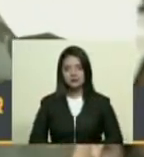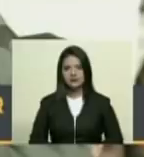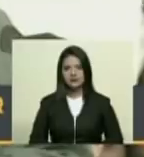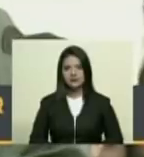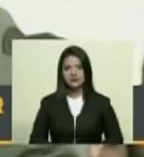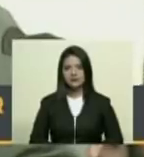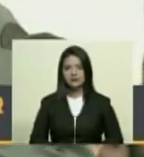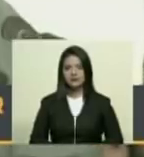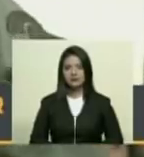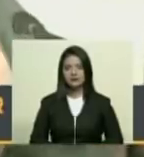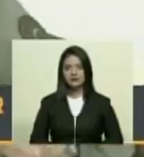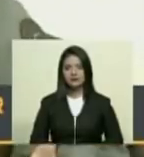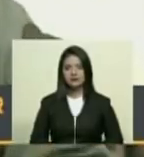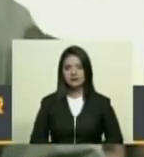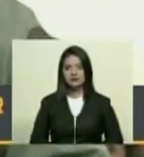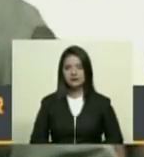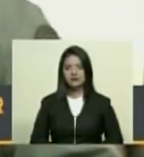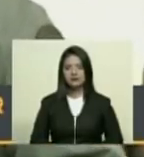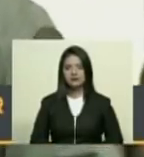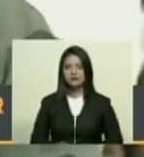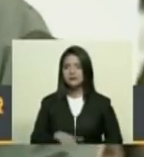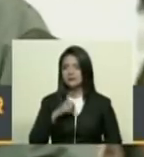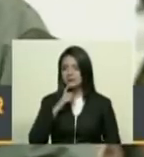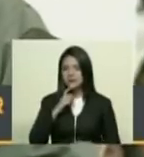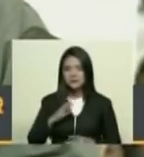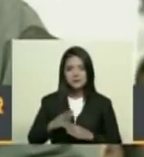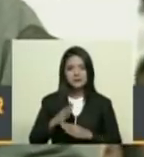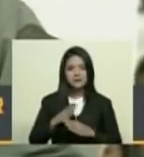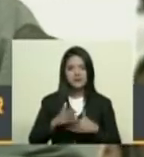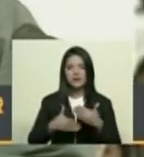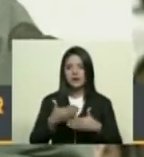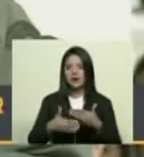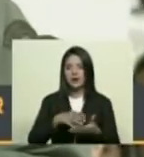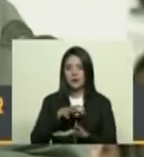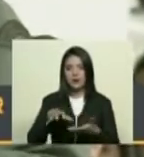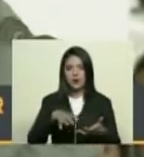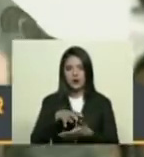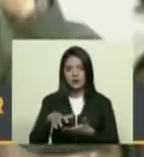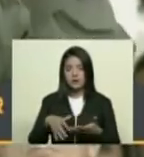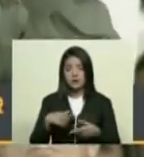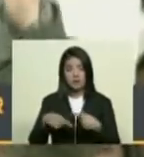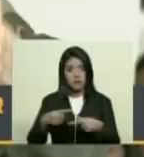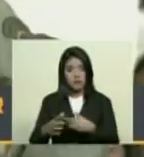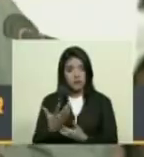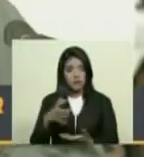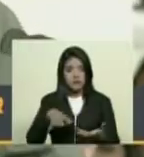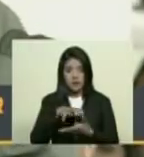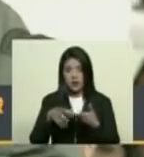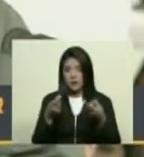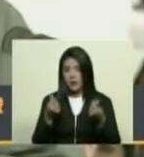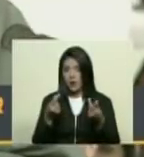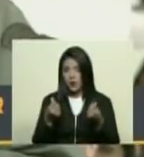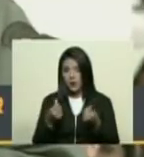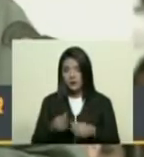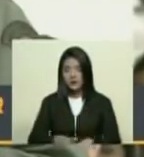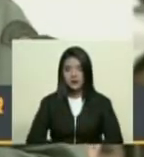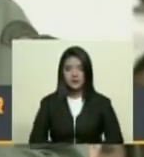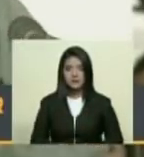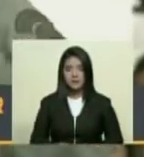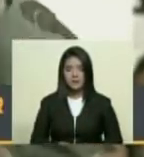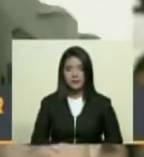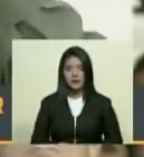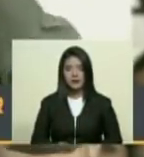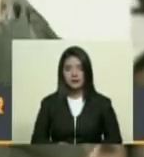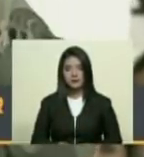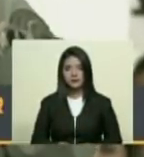habida cuenta los estragos y los embates que ha causado la guerra económica,